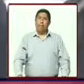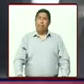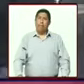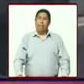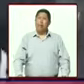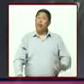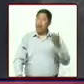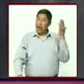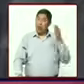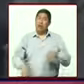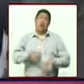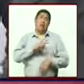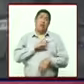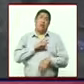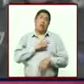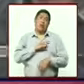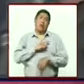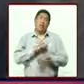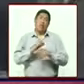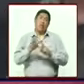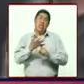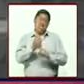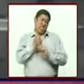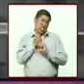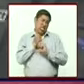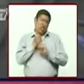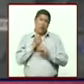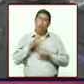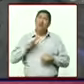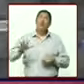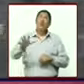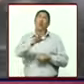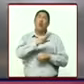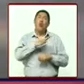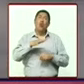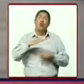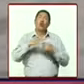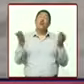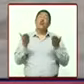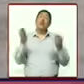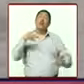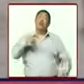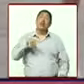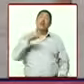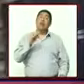Es el efectivo policial que se encontraba retenido en el punto de bloqueo de Parotani.